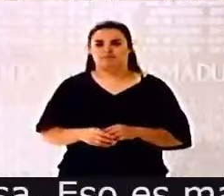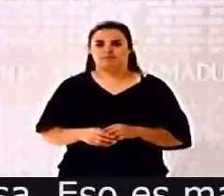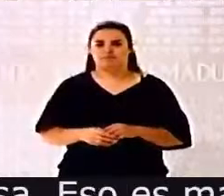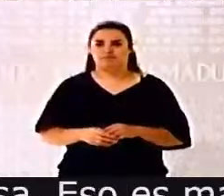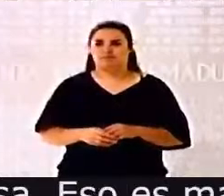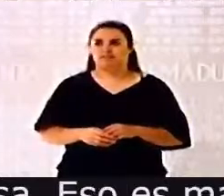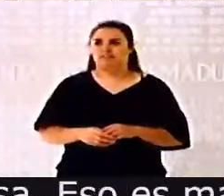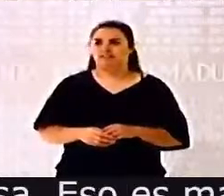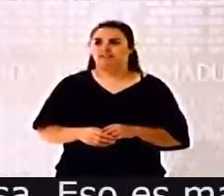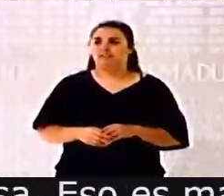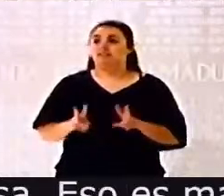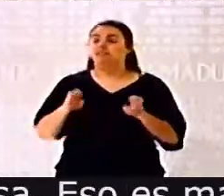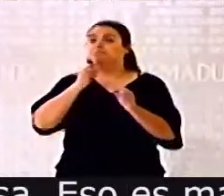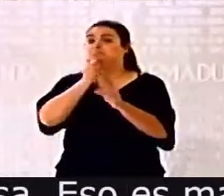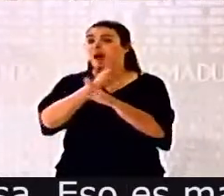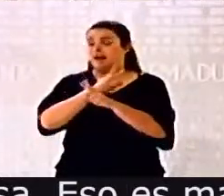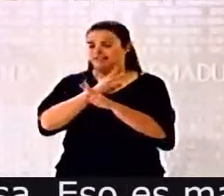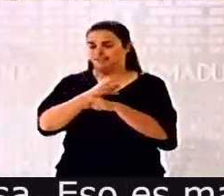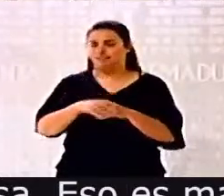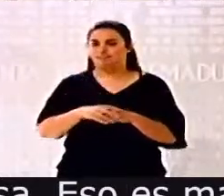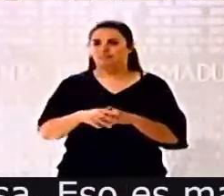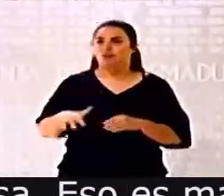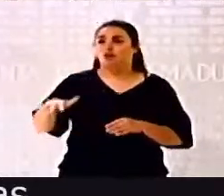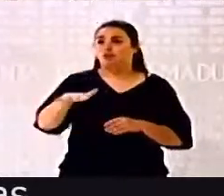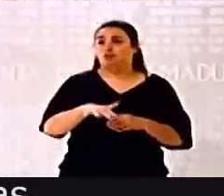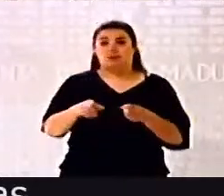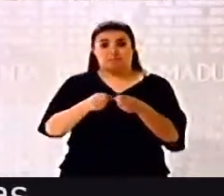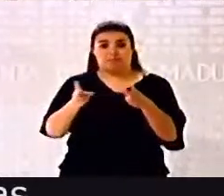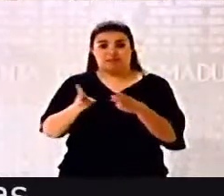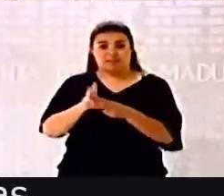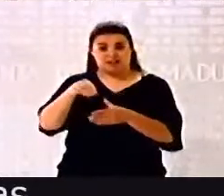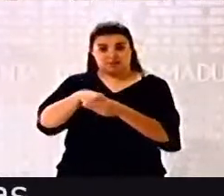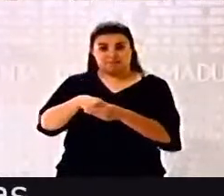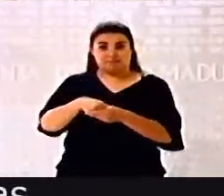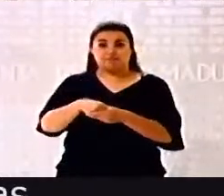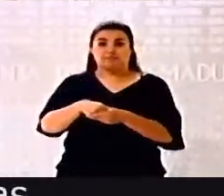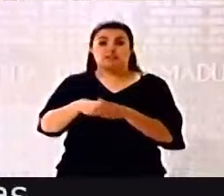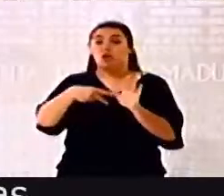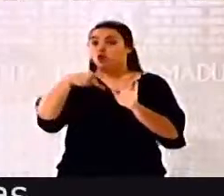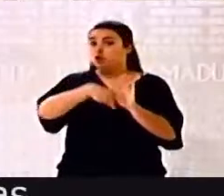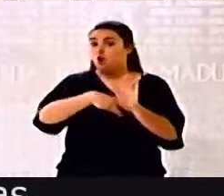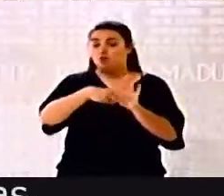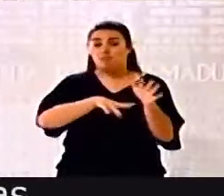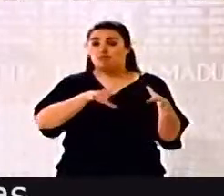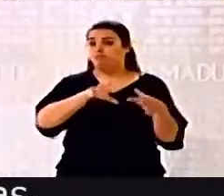Los bares en los sitios de las piscinas, lo que dicta la normativa